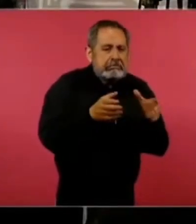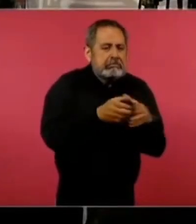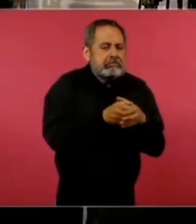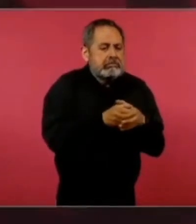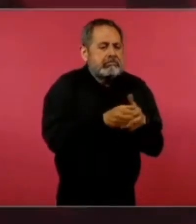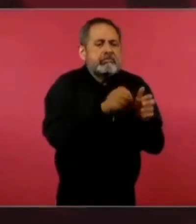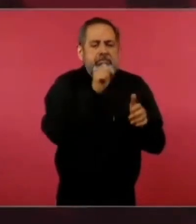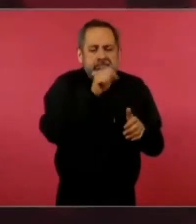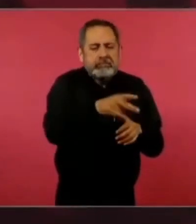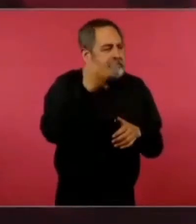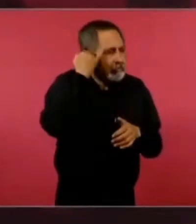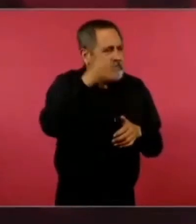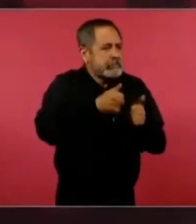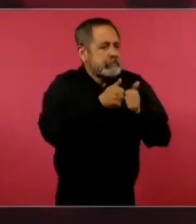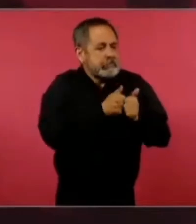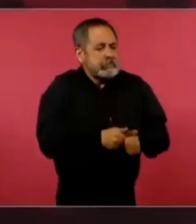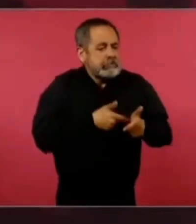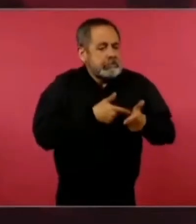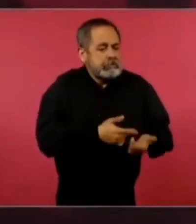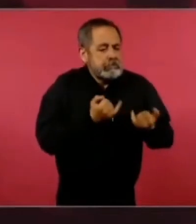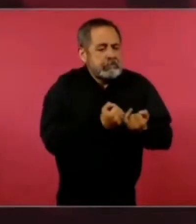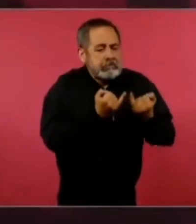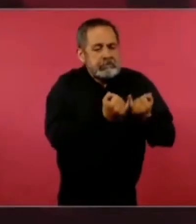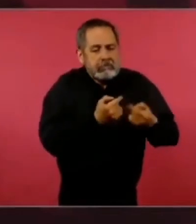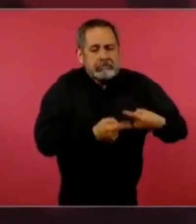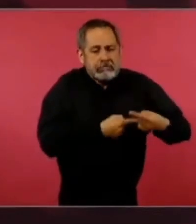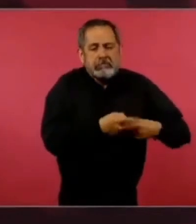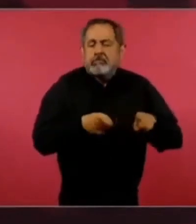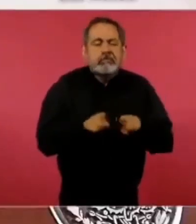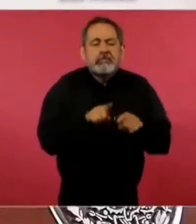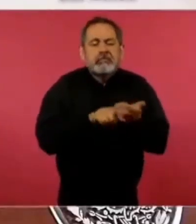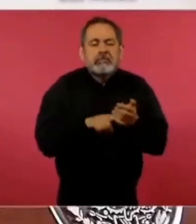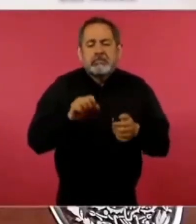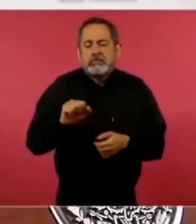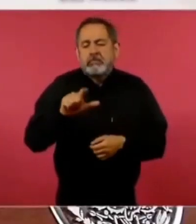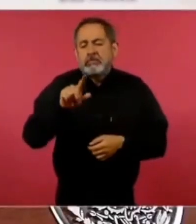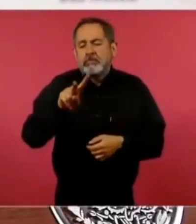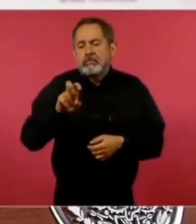conservadora de Álvarez y Casa y demás.